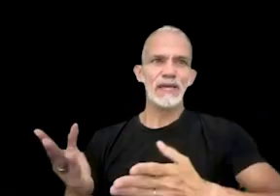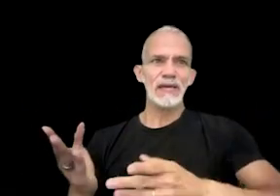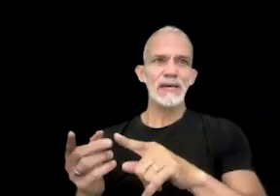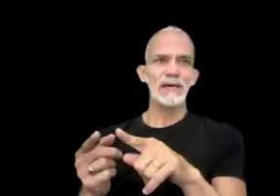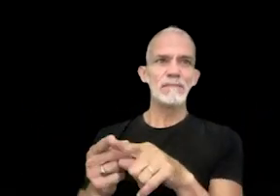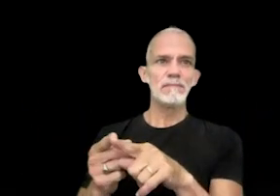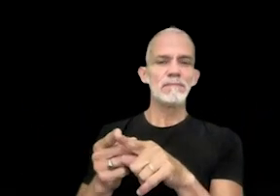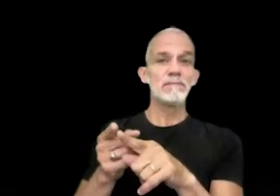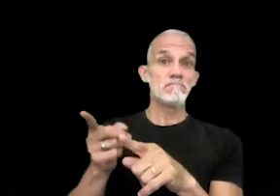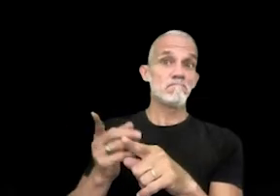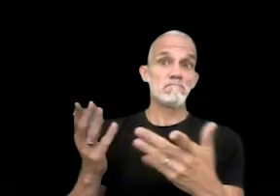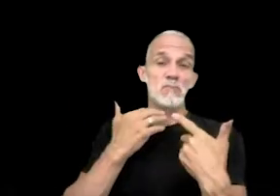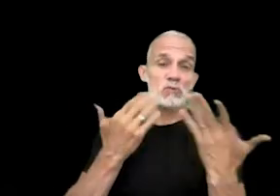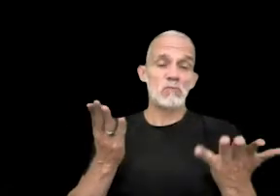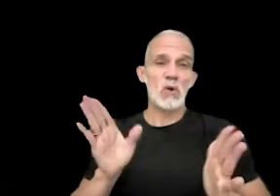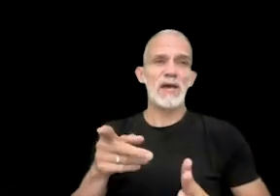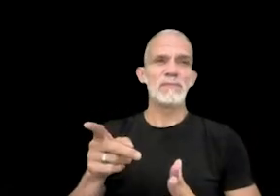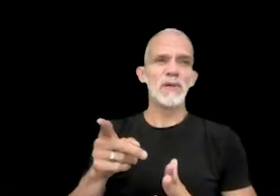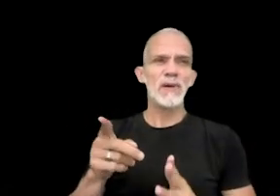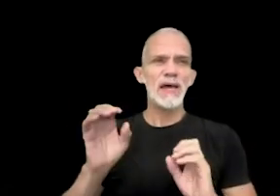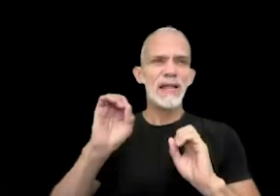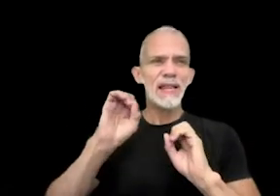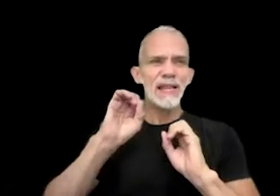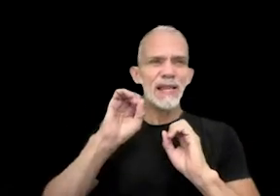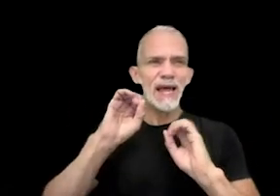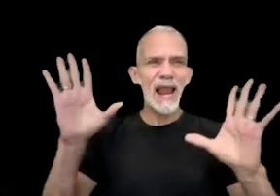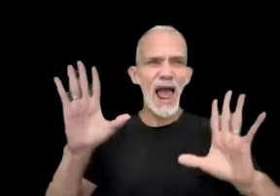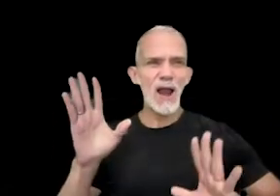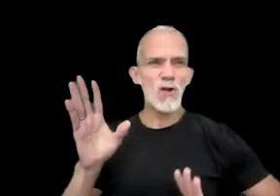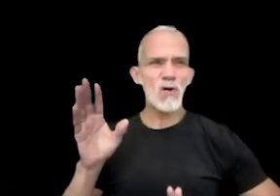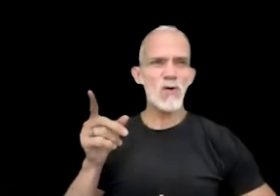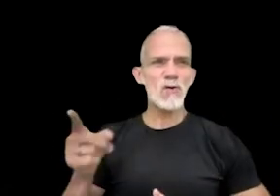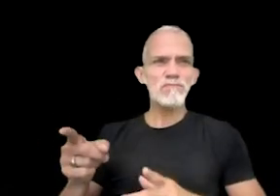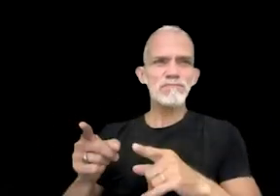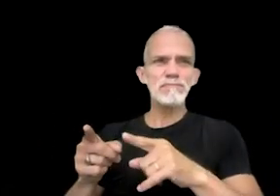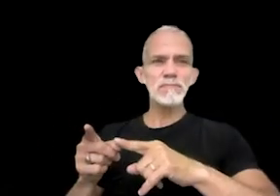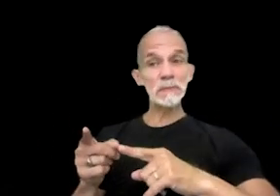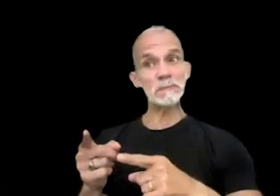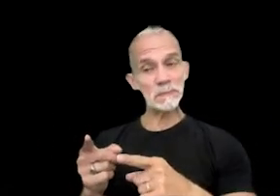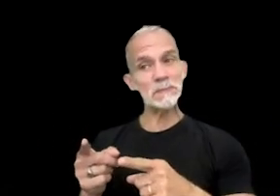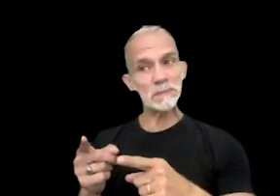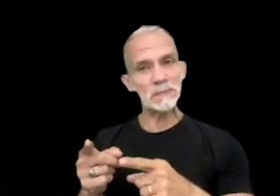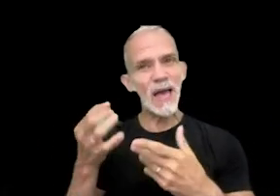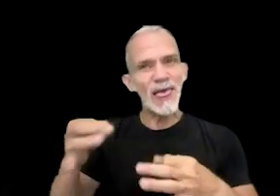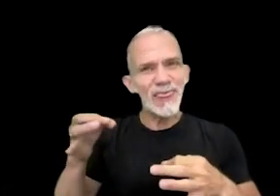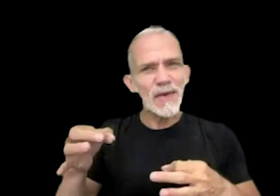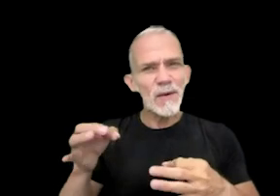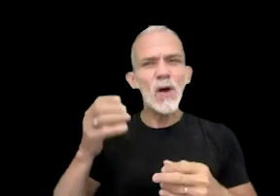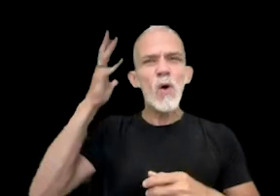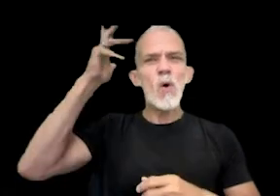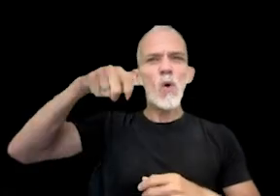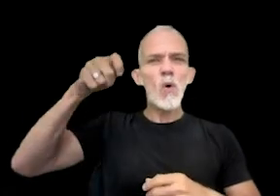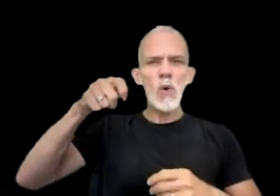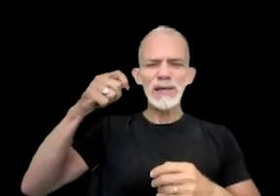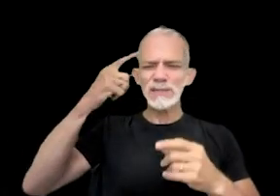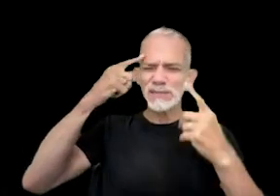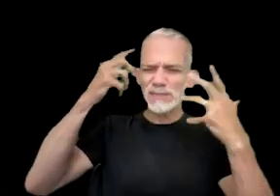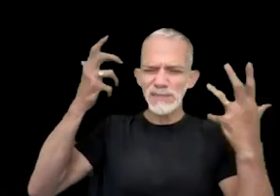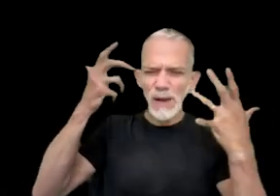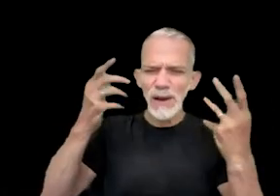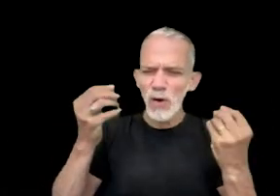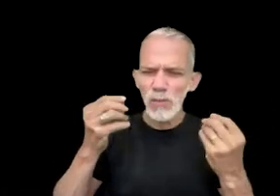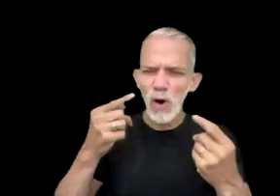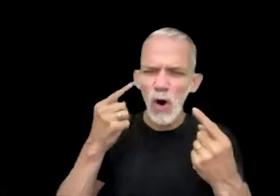bueno, que era manifiestamente inapropiada para el fin que perseguía. O sea, y encima se tiene que meter el juez en mi psiquis para saber cuál era el fin que